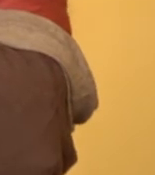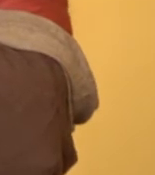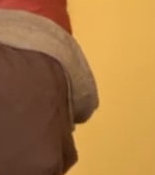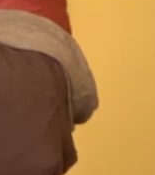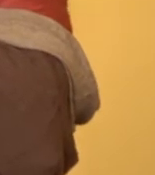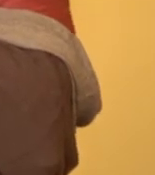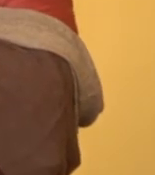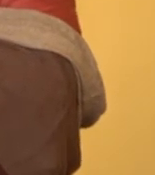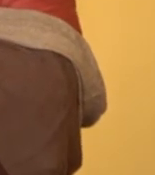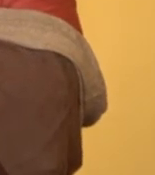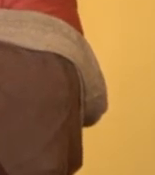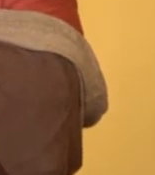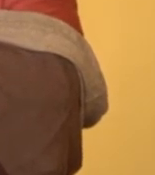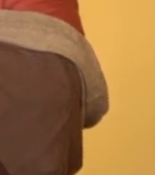aburro.